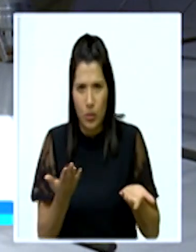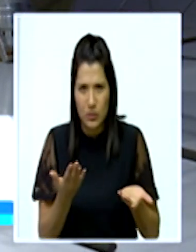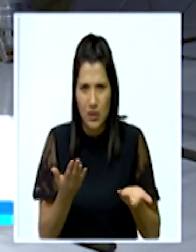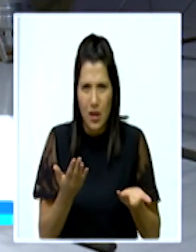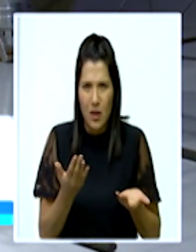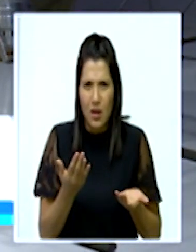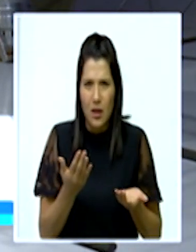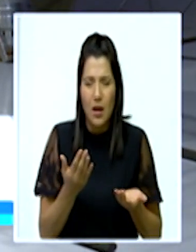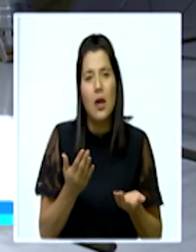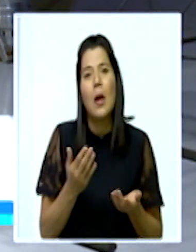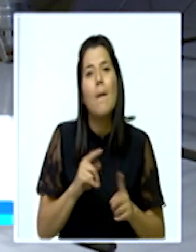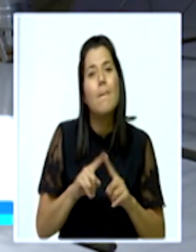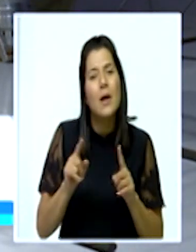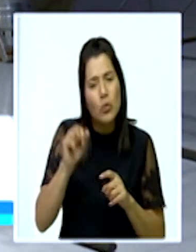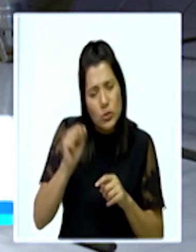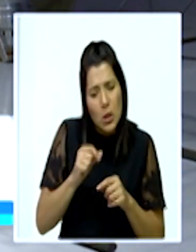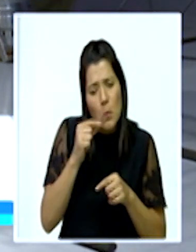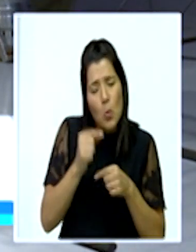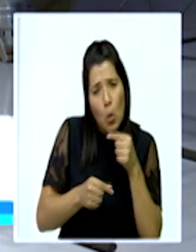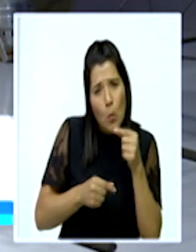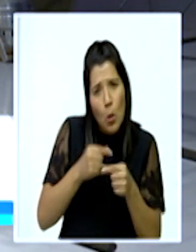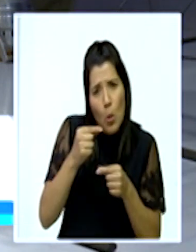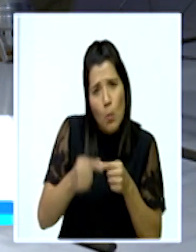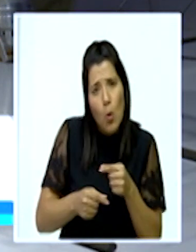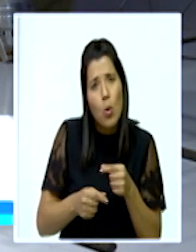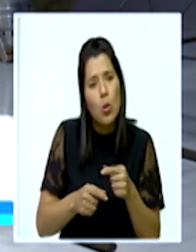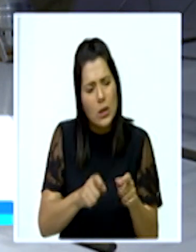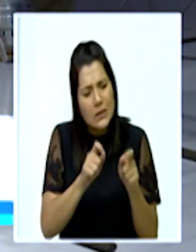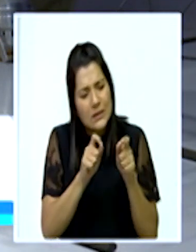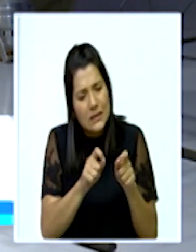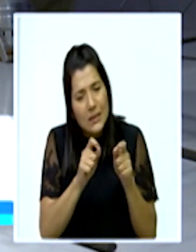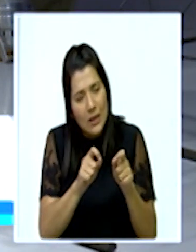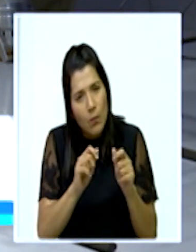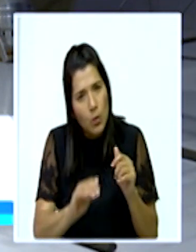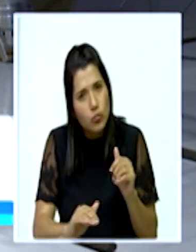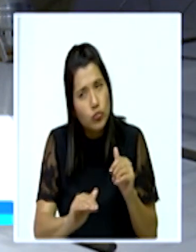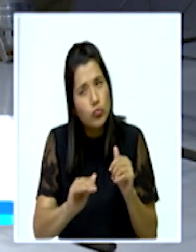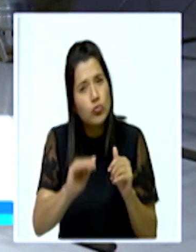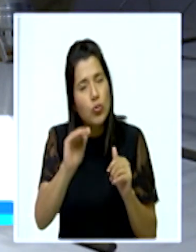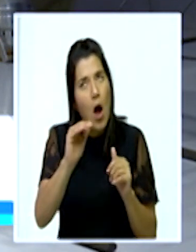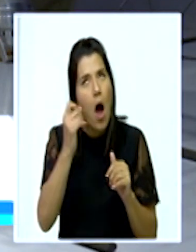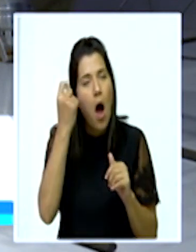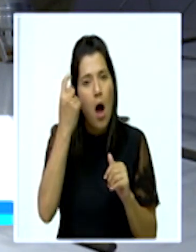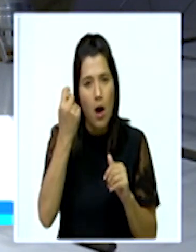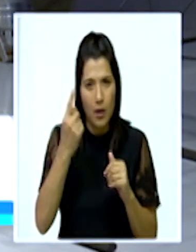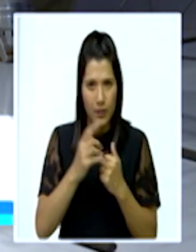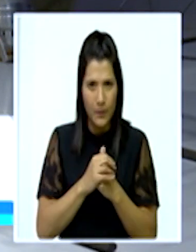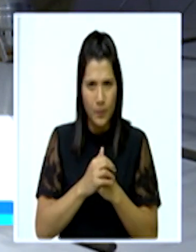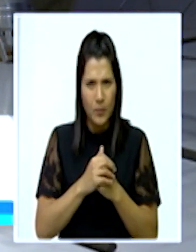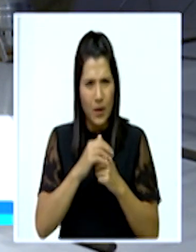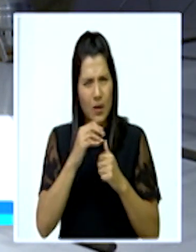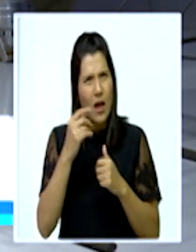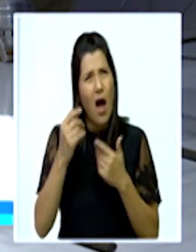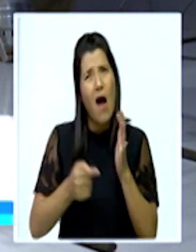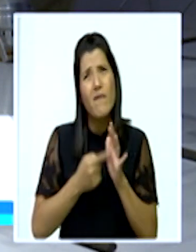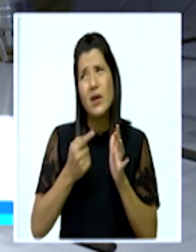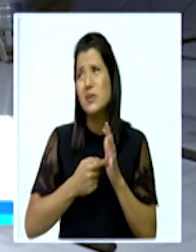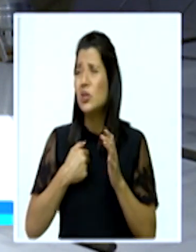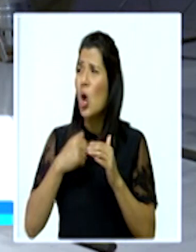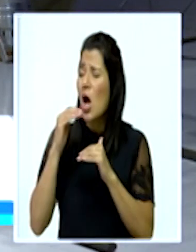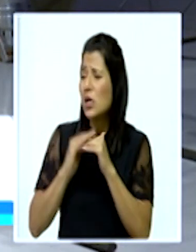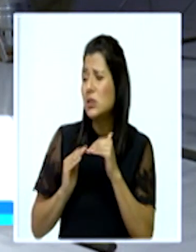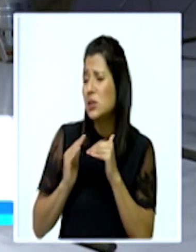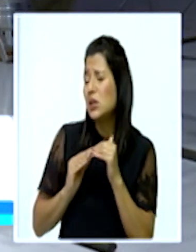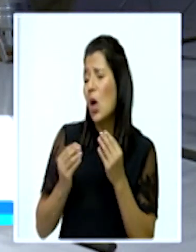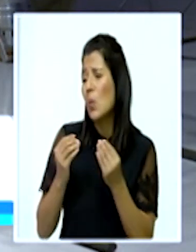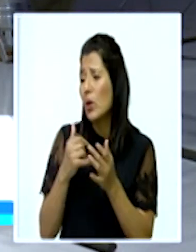le estorba, pero sí poquito a poco le enseñamos, ahí va madurando. Tenemos que ver eso, si me da culpa, si lo chineé demasiado y es muy débil, entonces